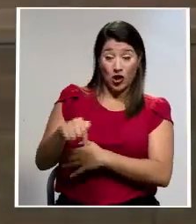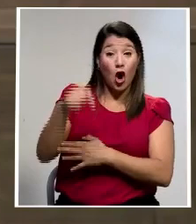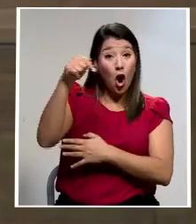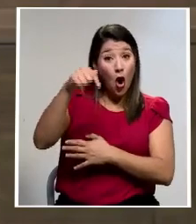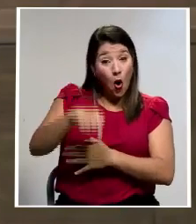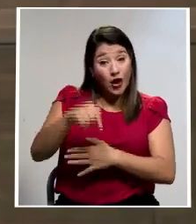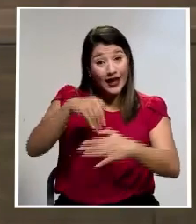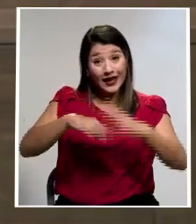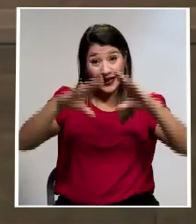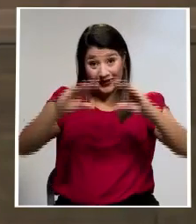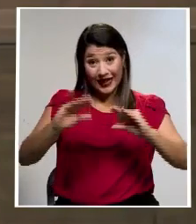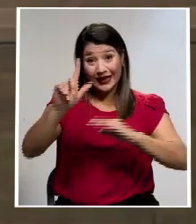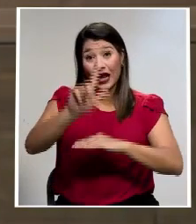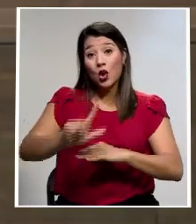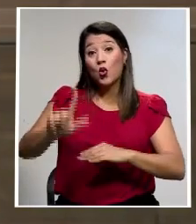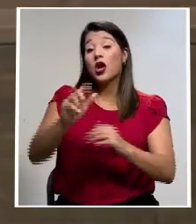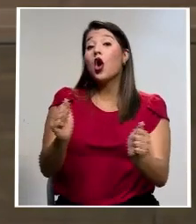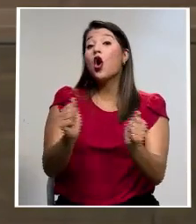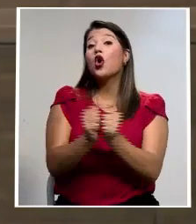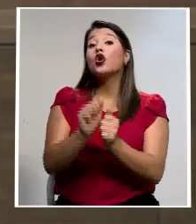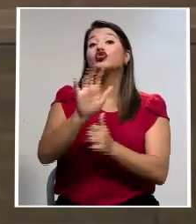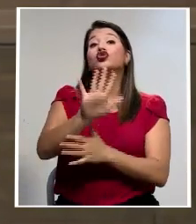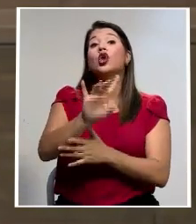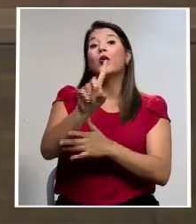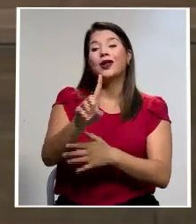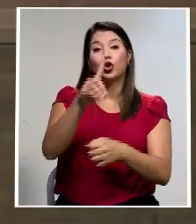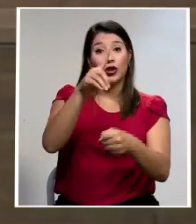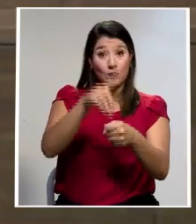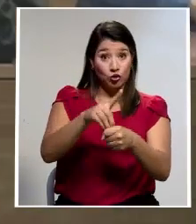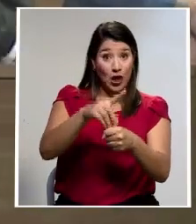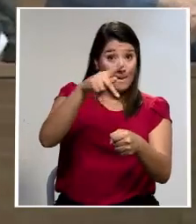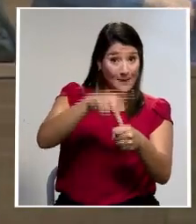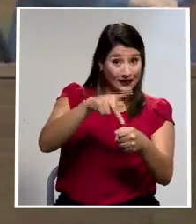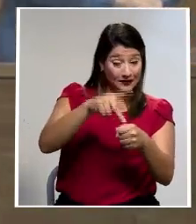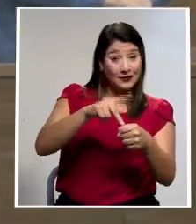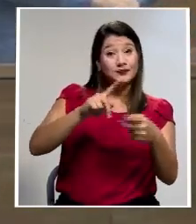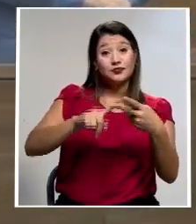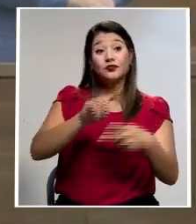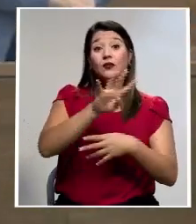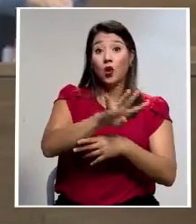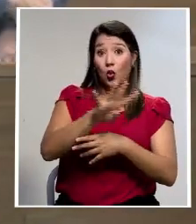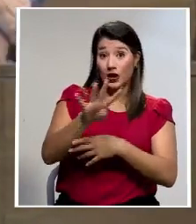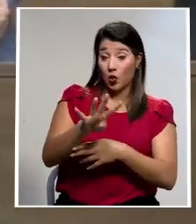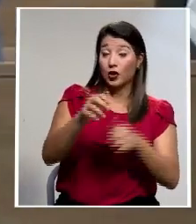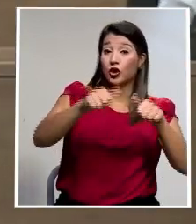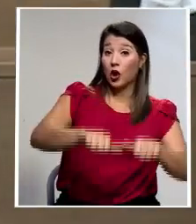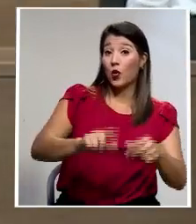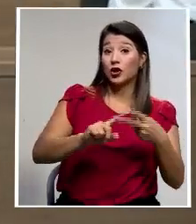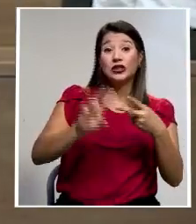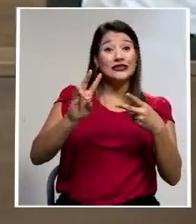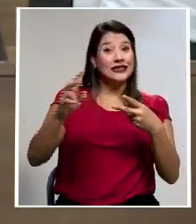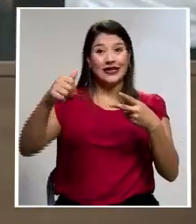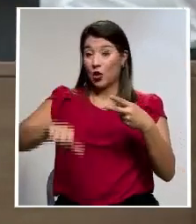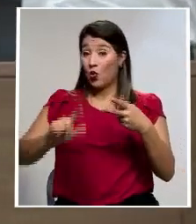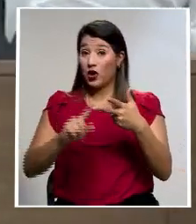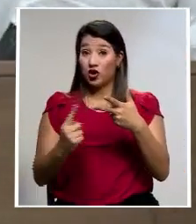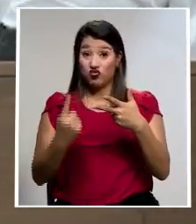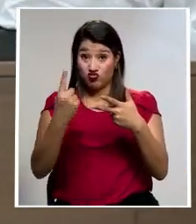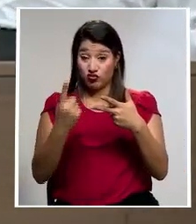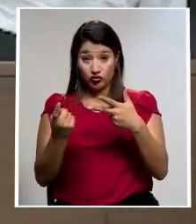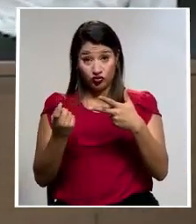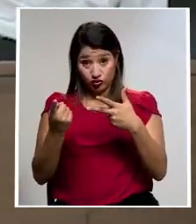de lunes, con 51 diputados presentes y una votación de 44 a favor, 7 en contra y una ausencia,